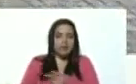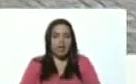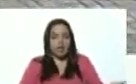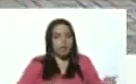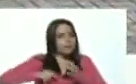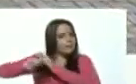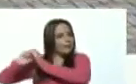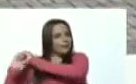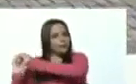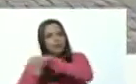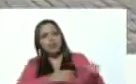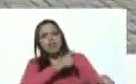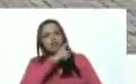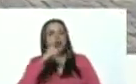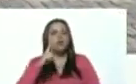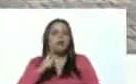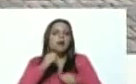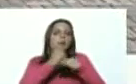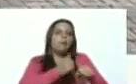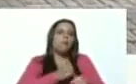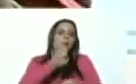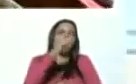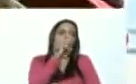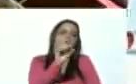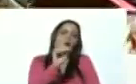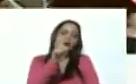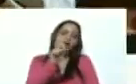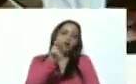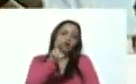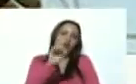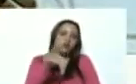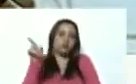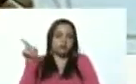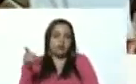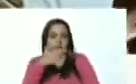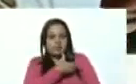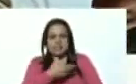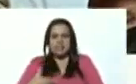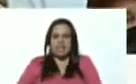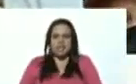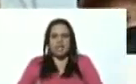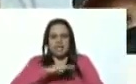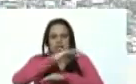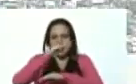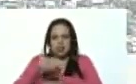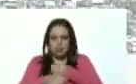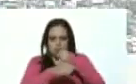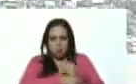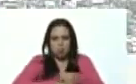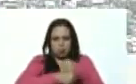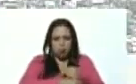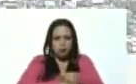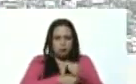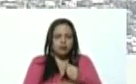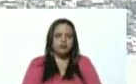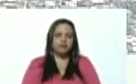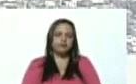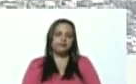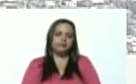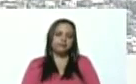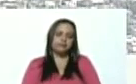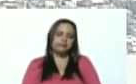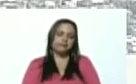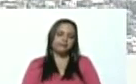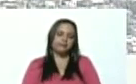¿no? Cantante de la juventud venezolana, presidente del hipódromo de la Rinconada.